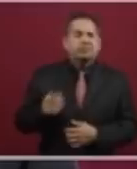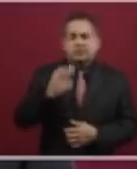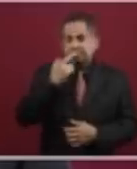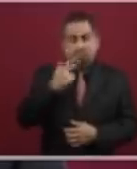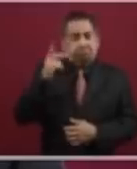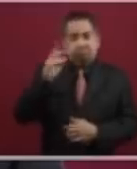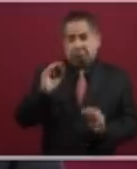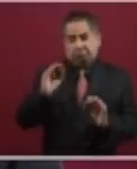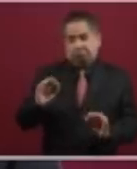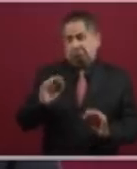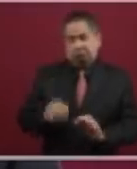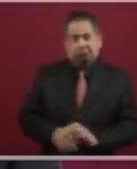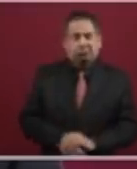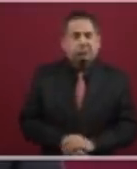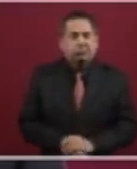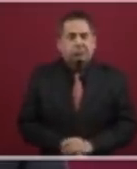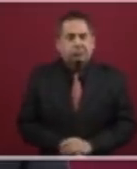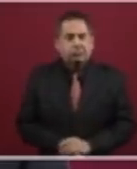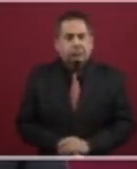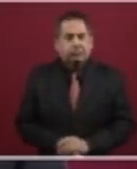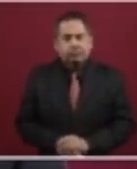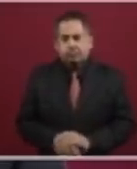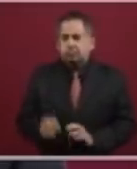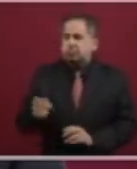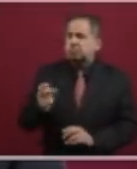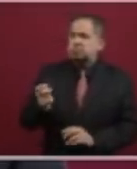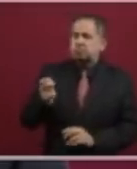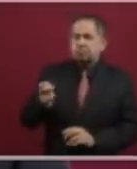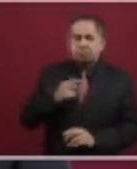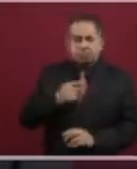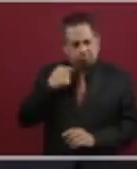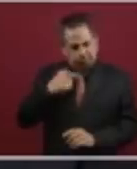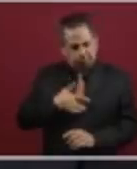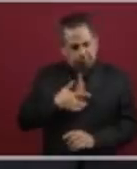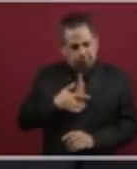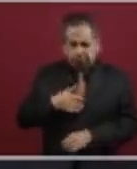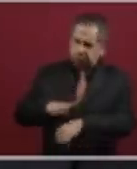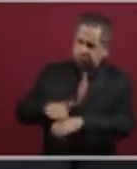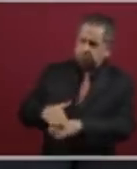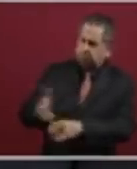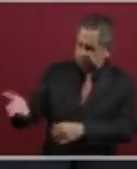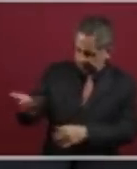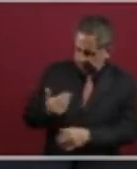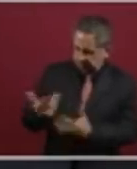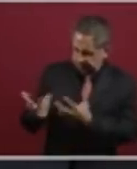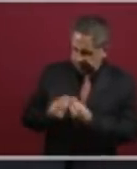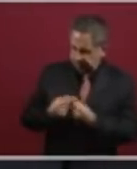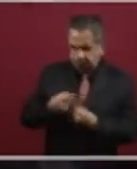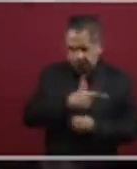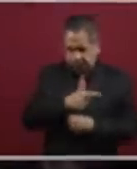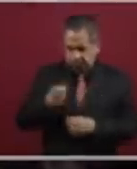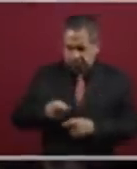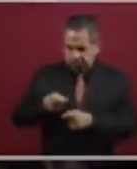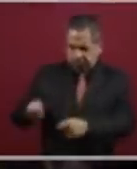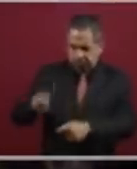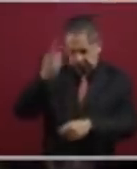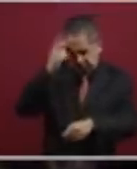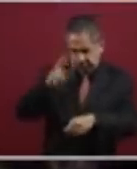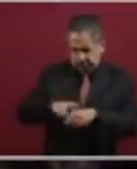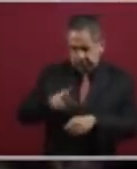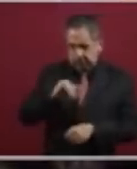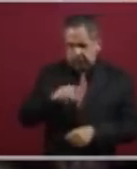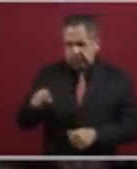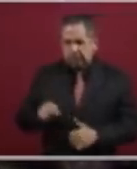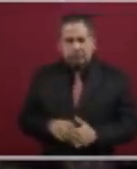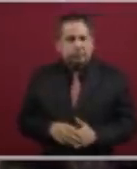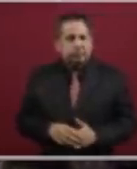mejor, por eso lo invité a participar. Durante la crisis que se vive en el instituto,